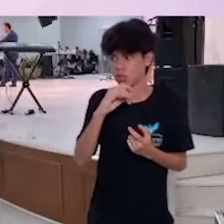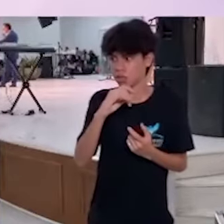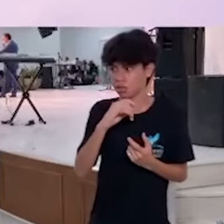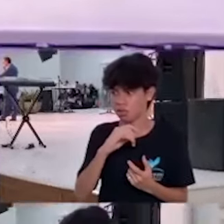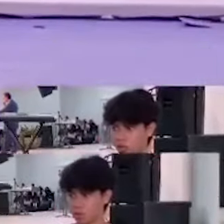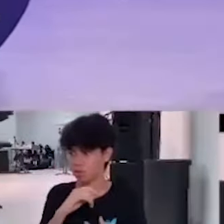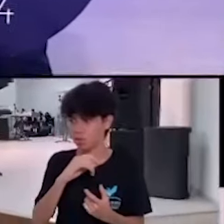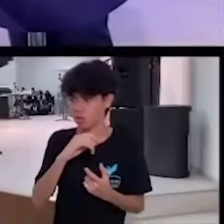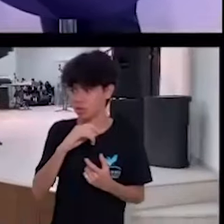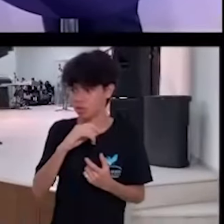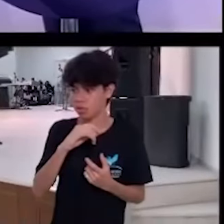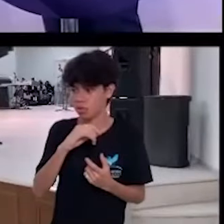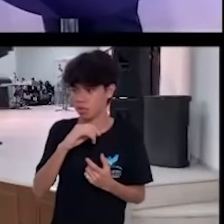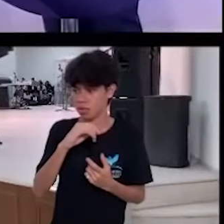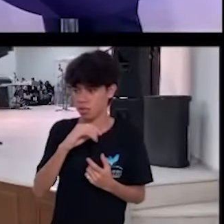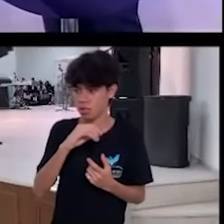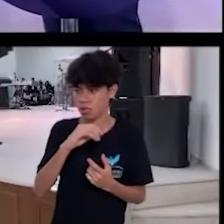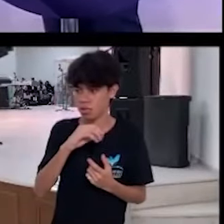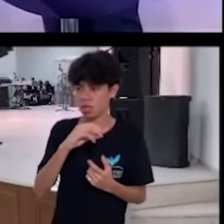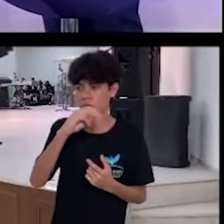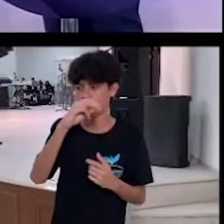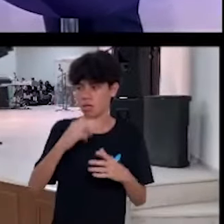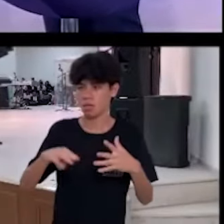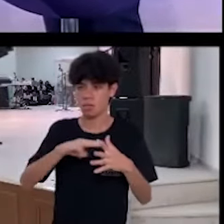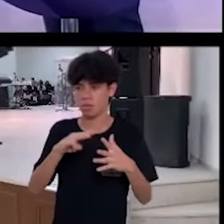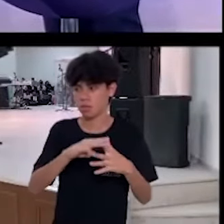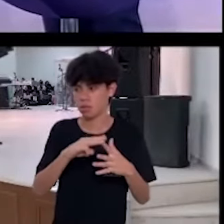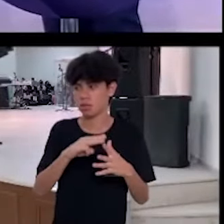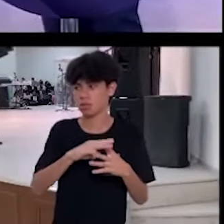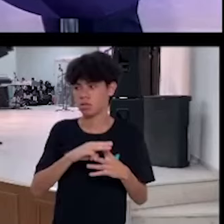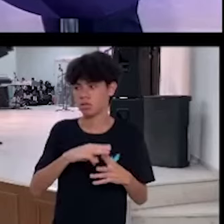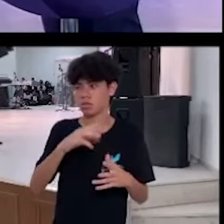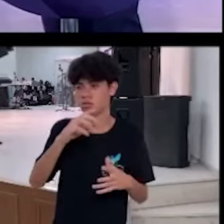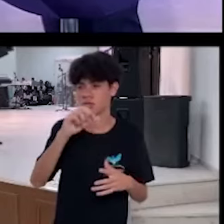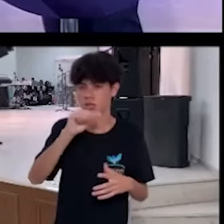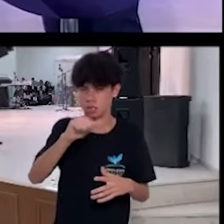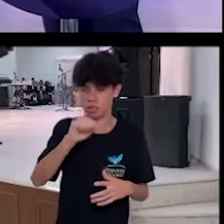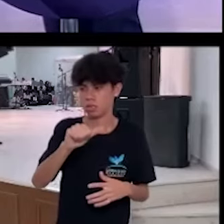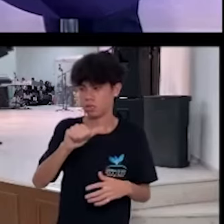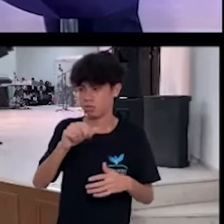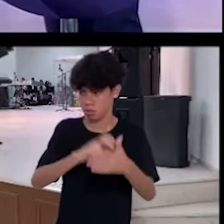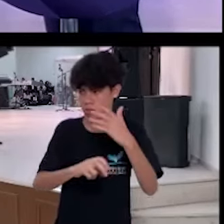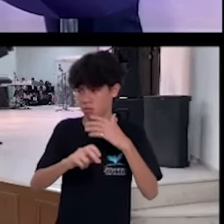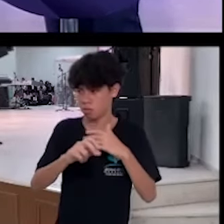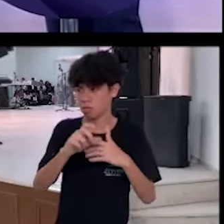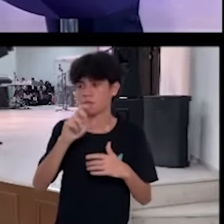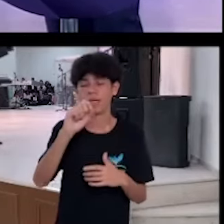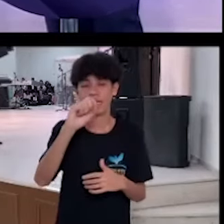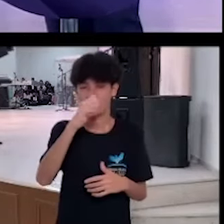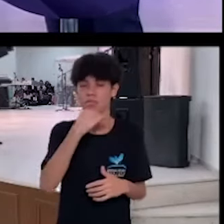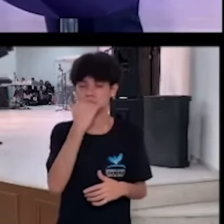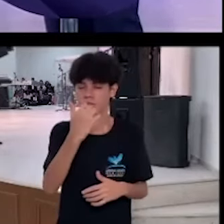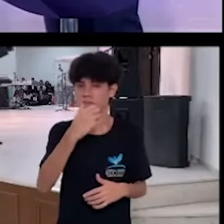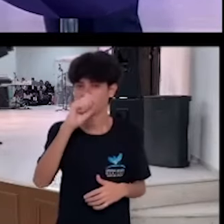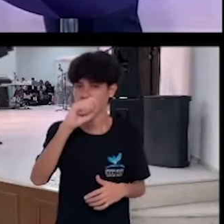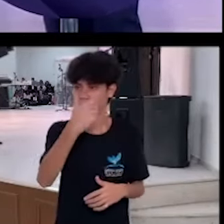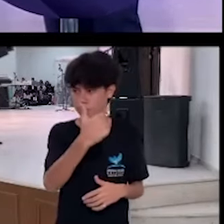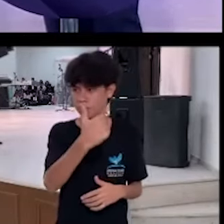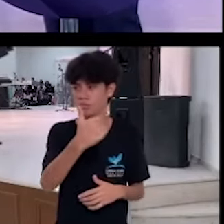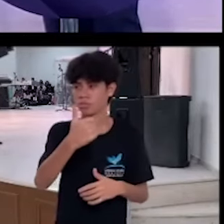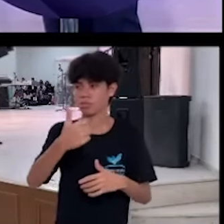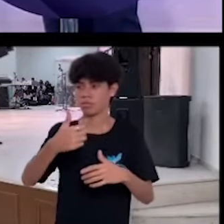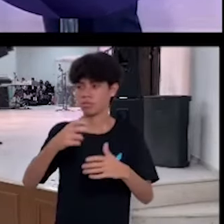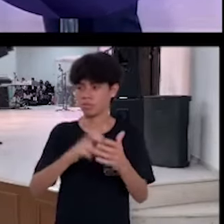orad para que no entréis en tentación. ¿Sabes cómo debe empezar todo pastor su día?